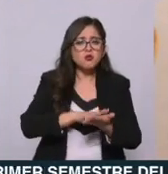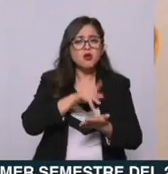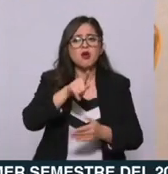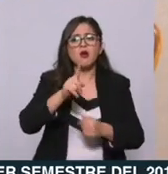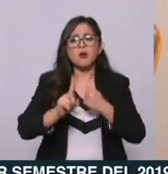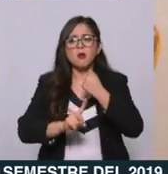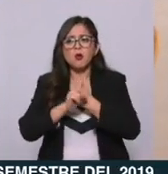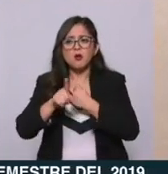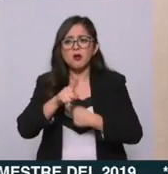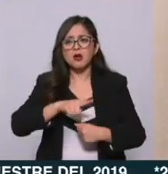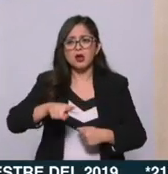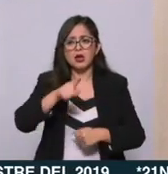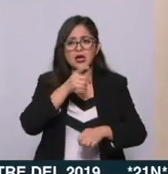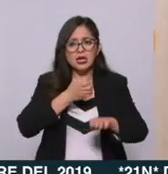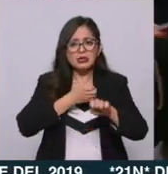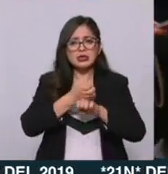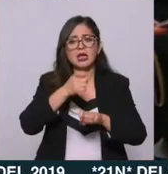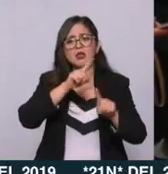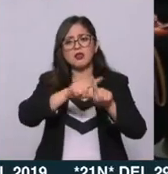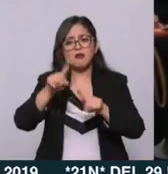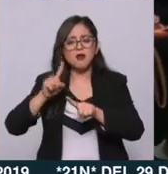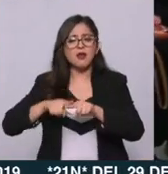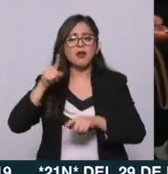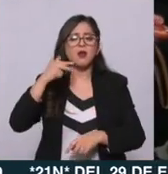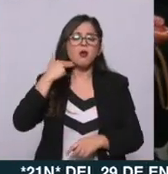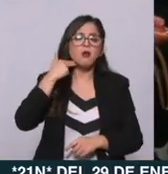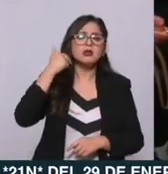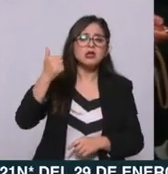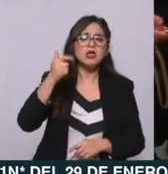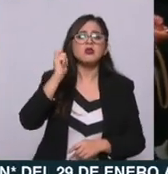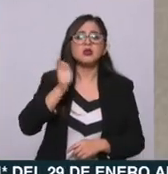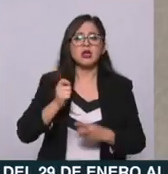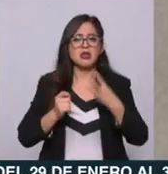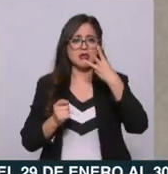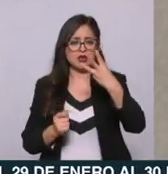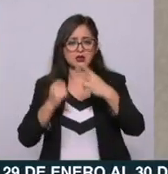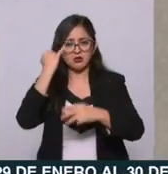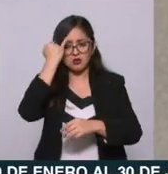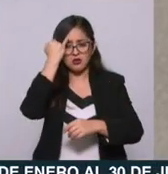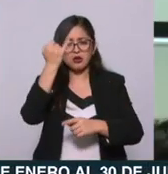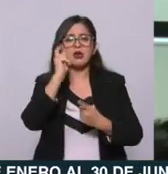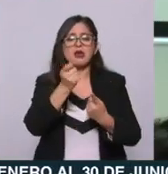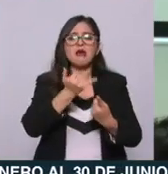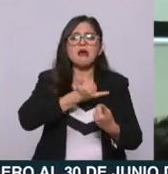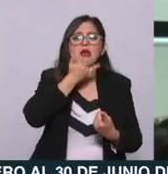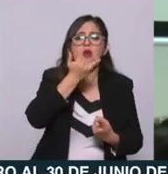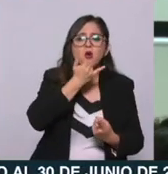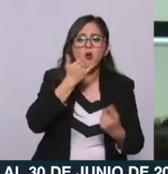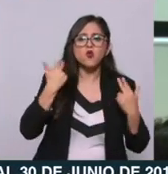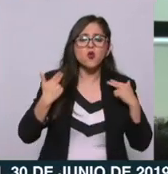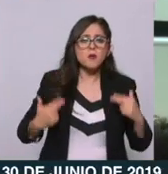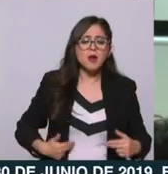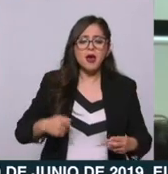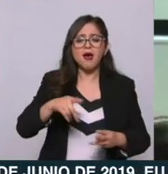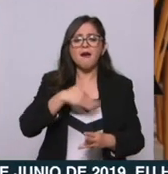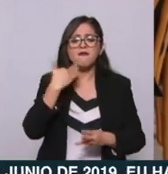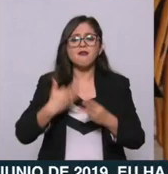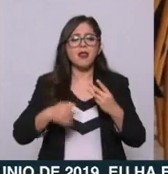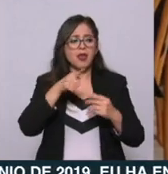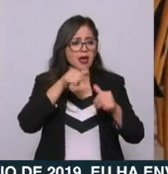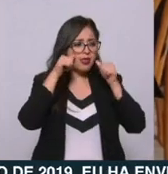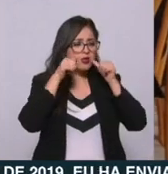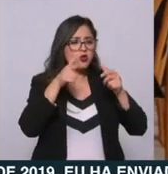en los datos estatales de homicidios, que podrían ser por 3 razones: errores humanos, falta de capacidad institucional